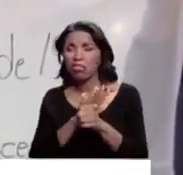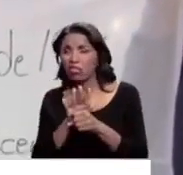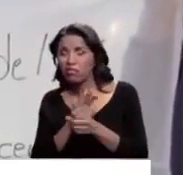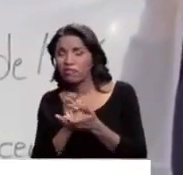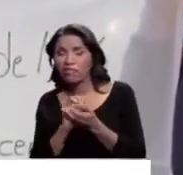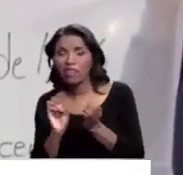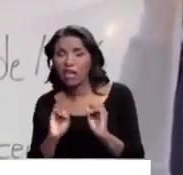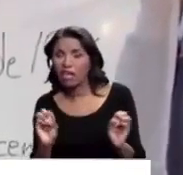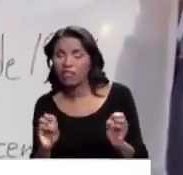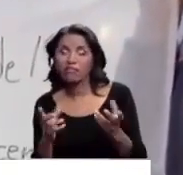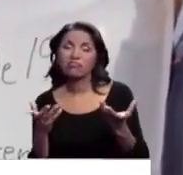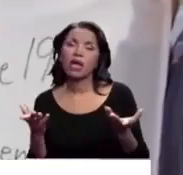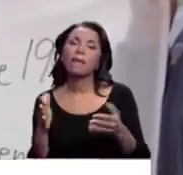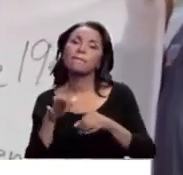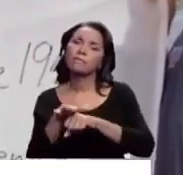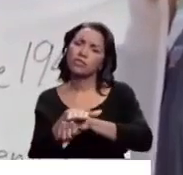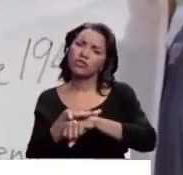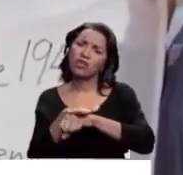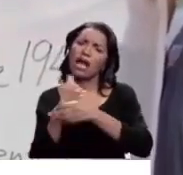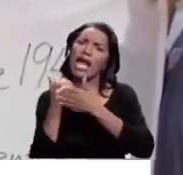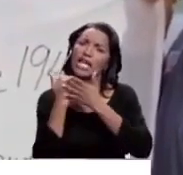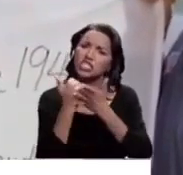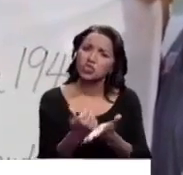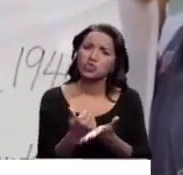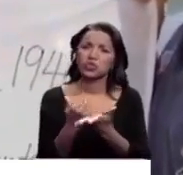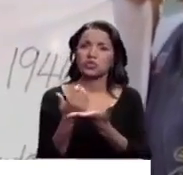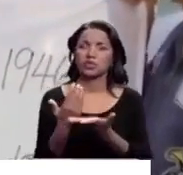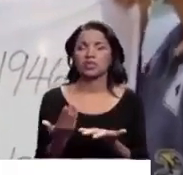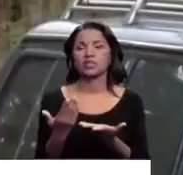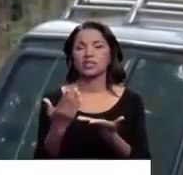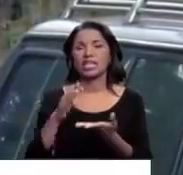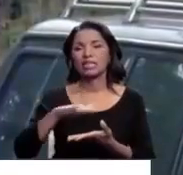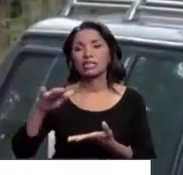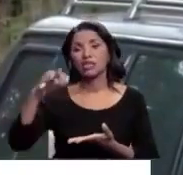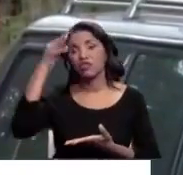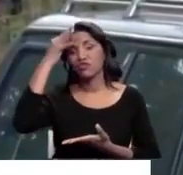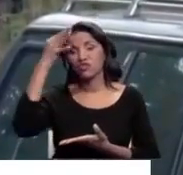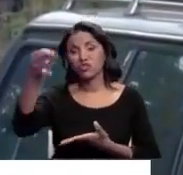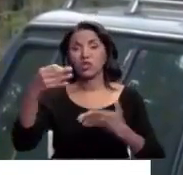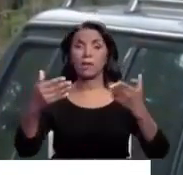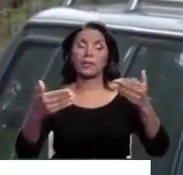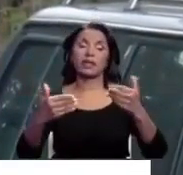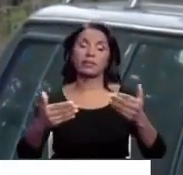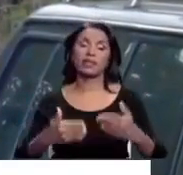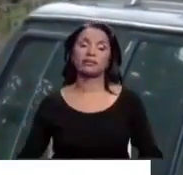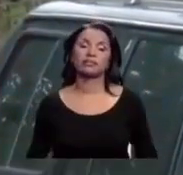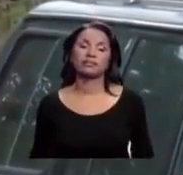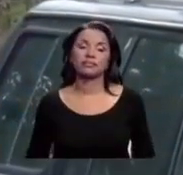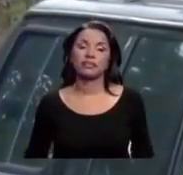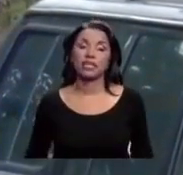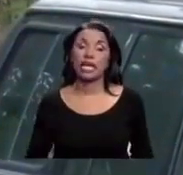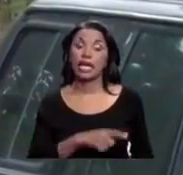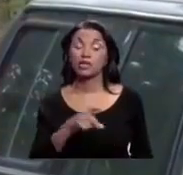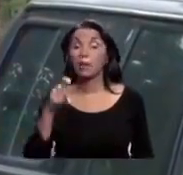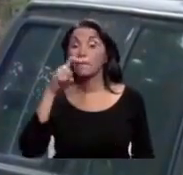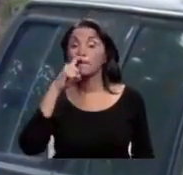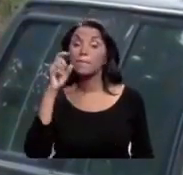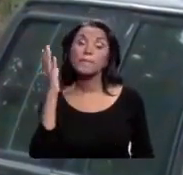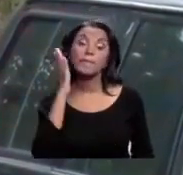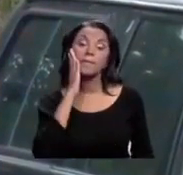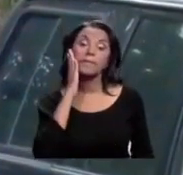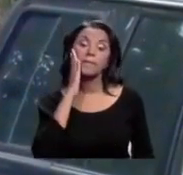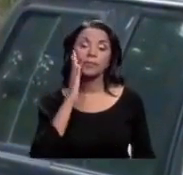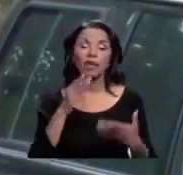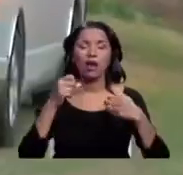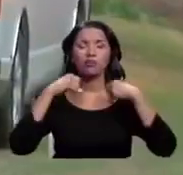la mano en el pecho y se den cuenta que nuestros niños son el futuro de nuestro país y es que estos padres de familia también enseñarles